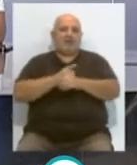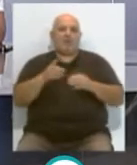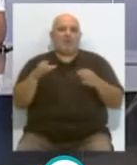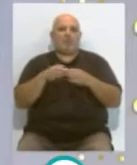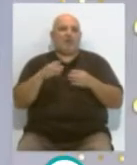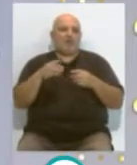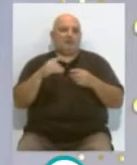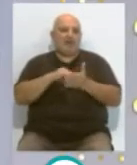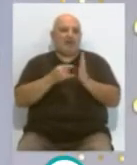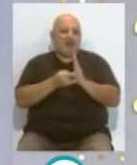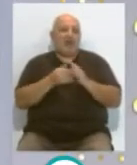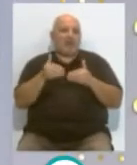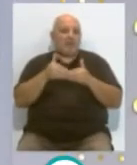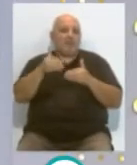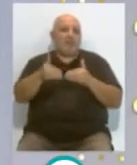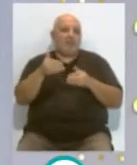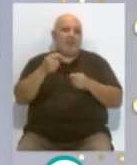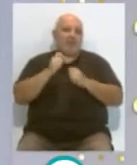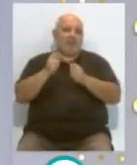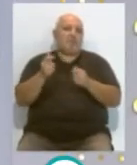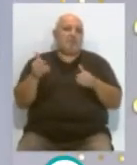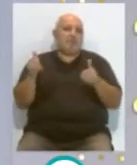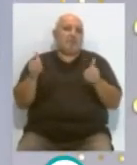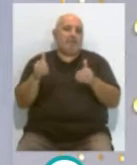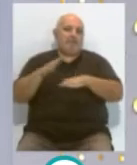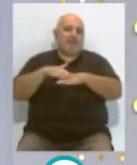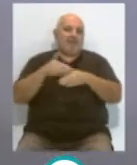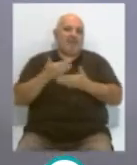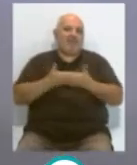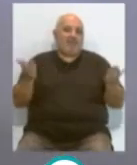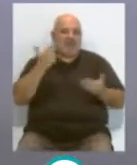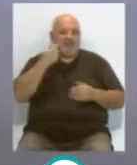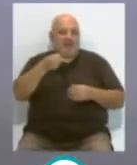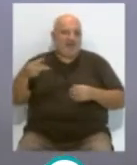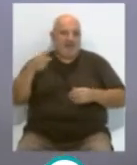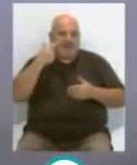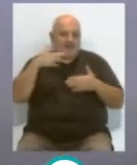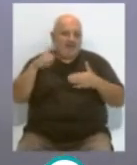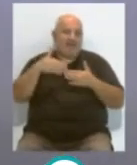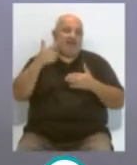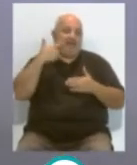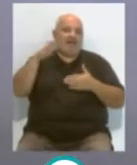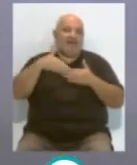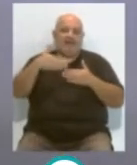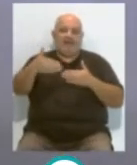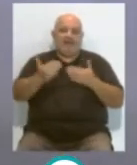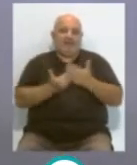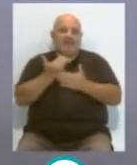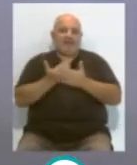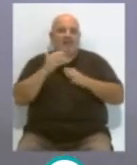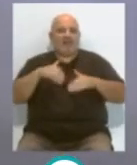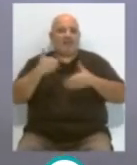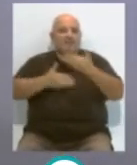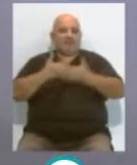cuerpo técnico, por lo tanto habrá que darle el voto de confianza y esperar a ver qué rendimiento dan. Vamos a ver, vamos a seguir con el día a día del Cádiz